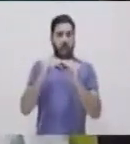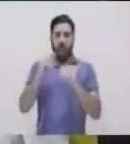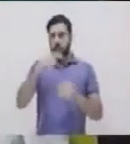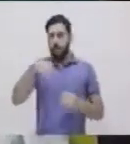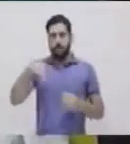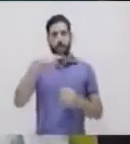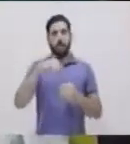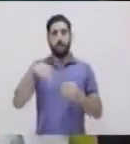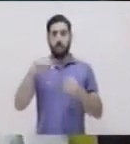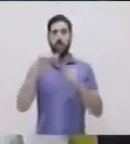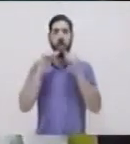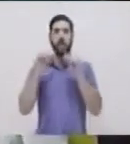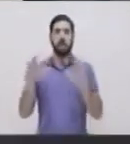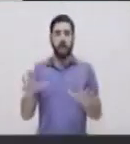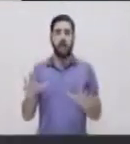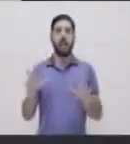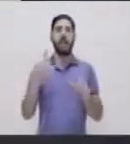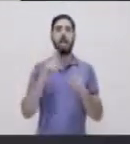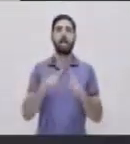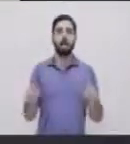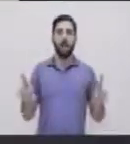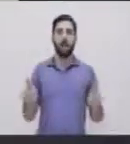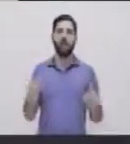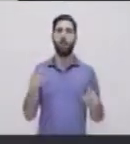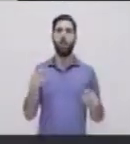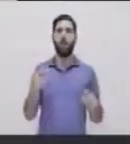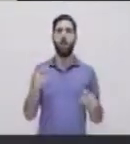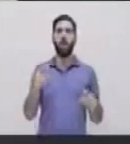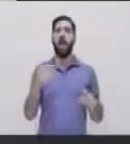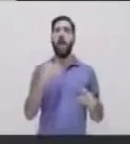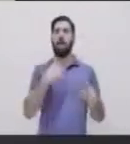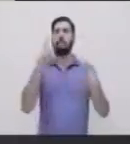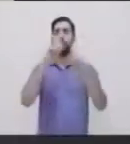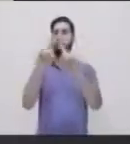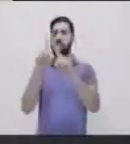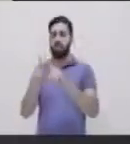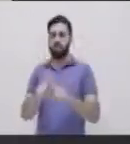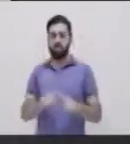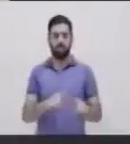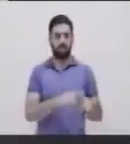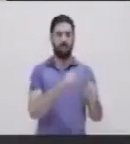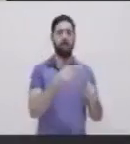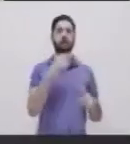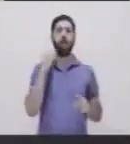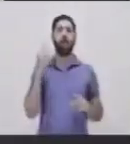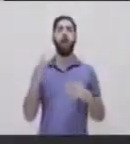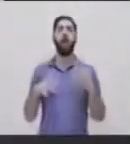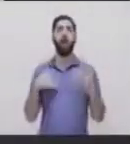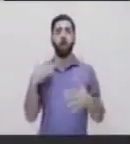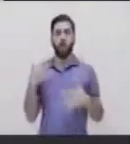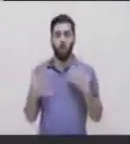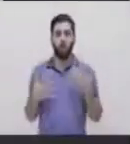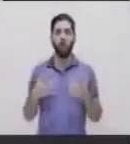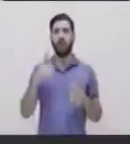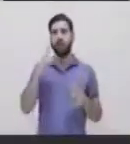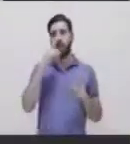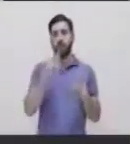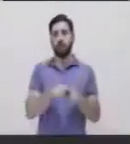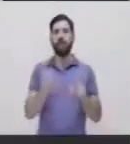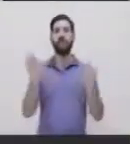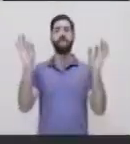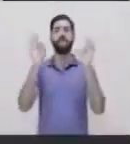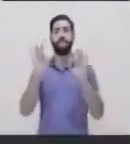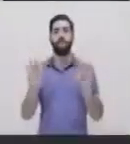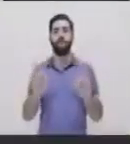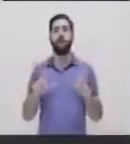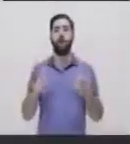La misma especie, pero con tantas variedades en color y en especial la